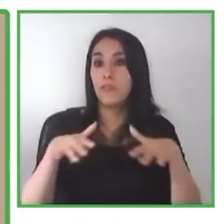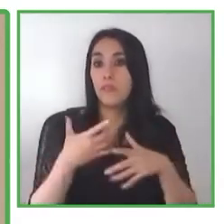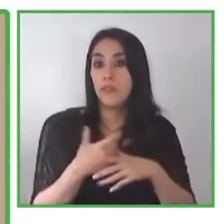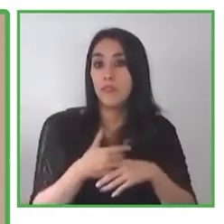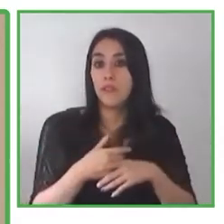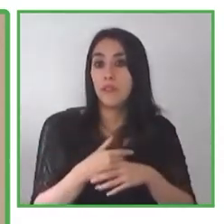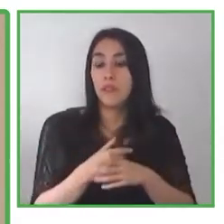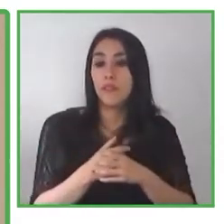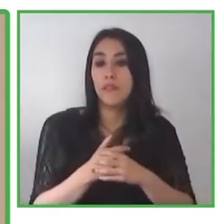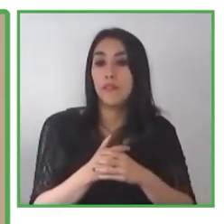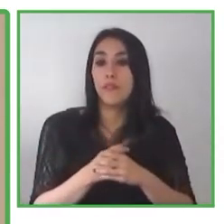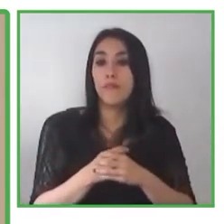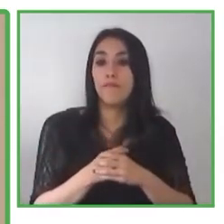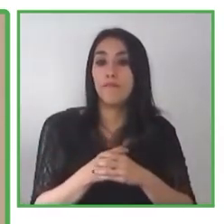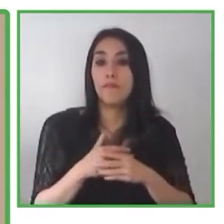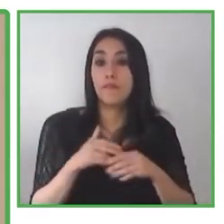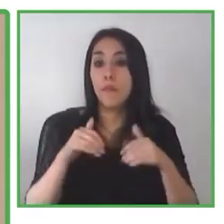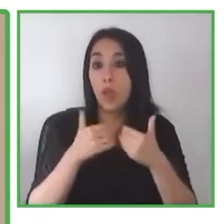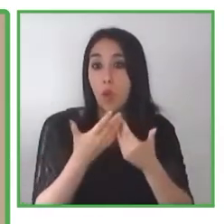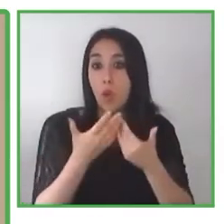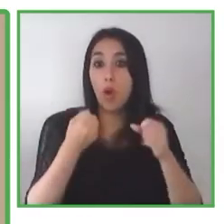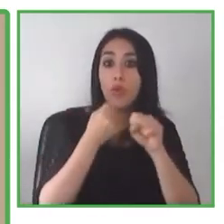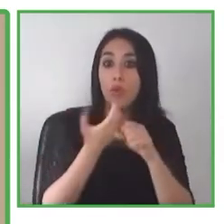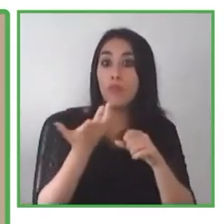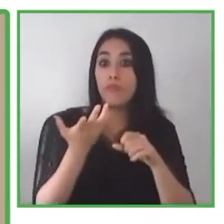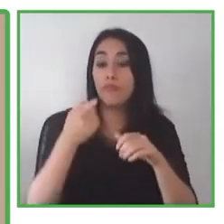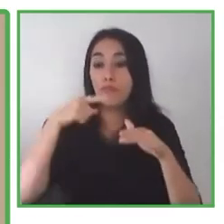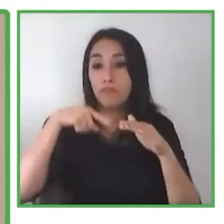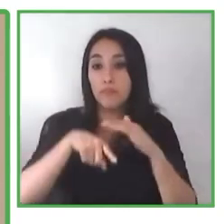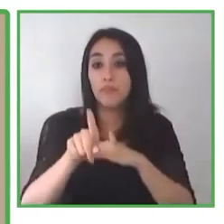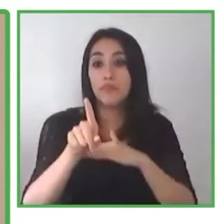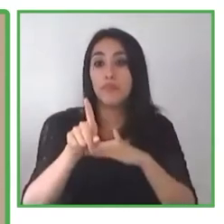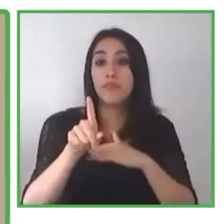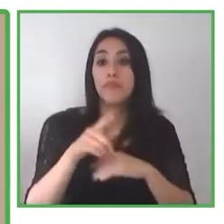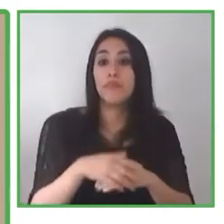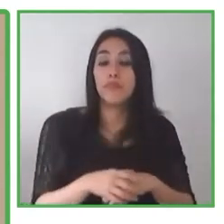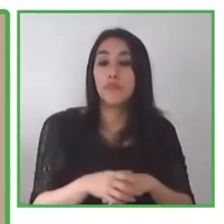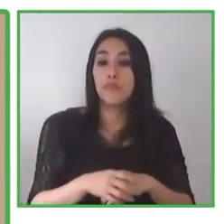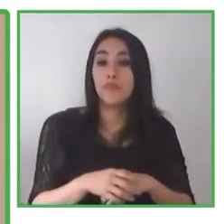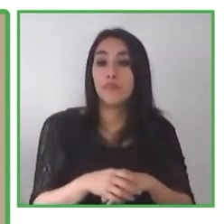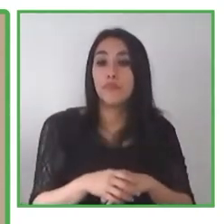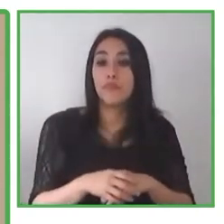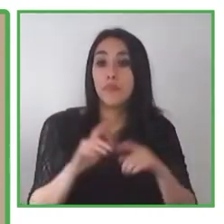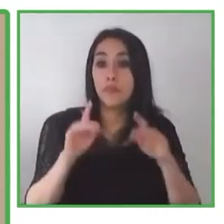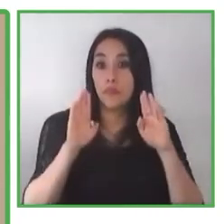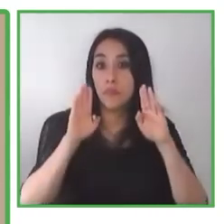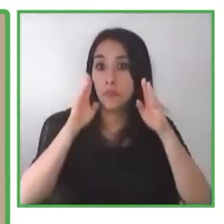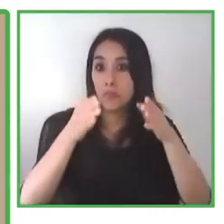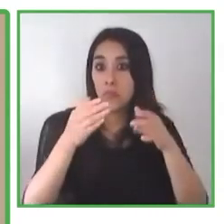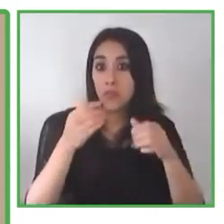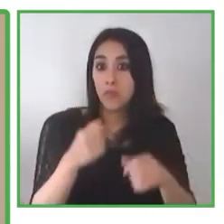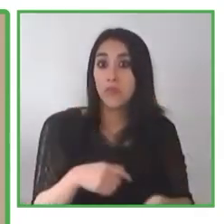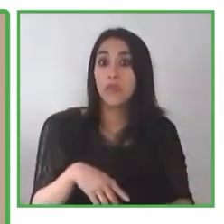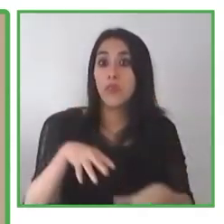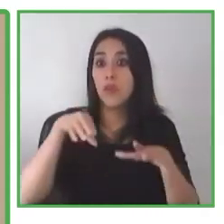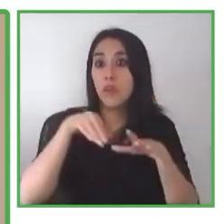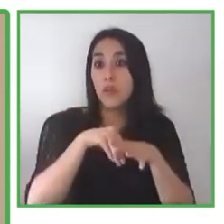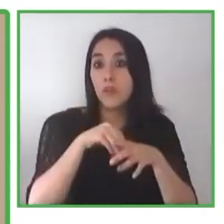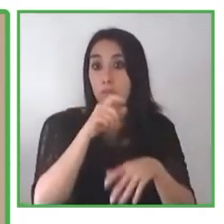para apoyar la entrada y la retención del mercado laboral, que deben ser inclusivas también para las personas con